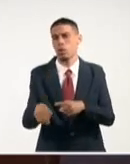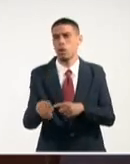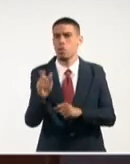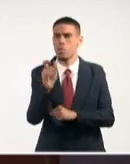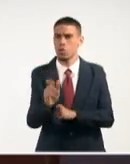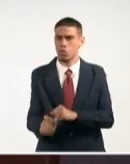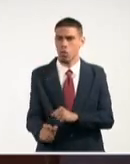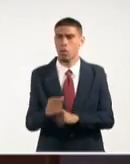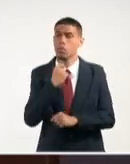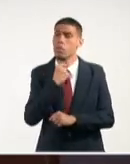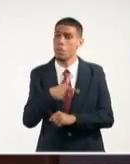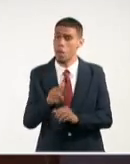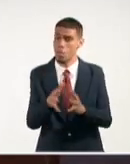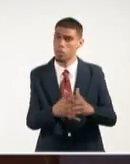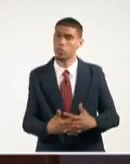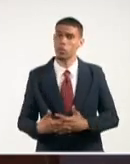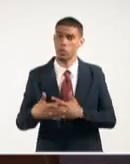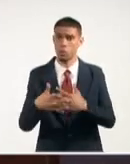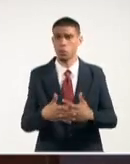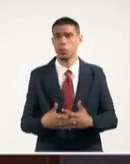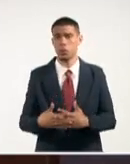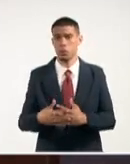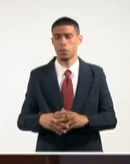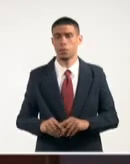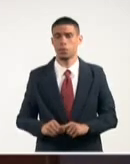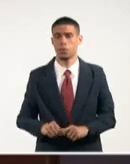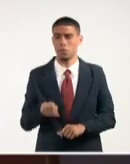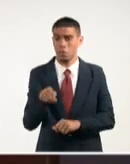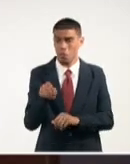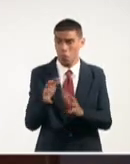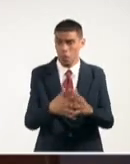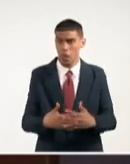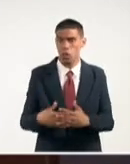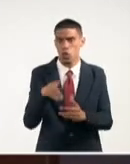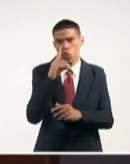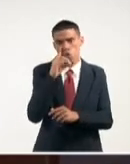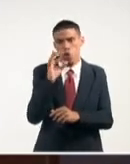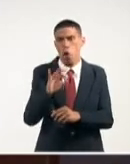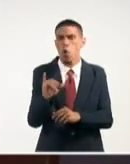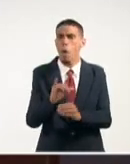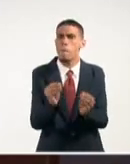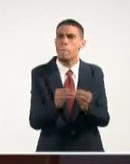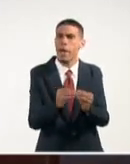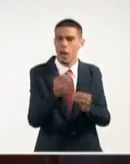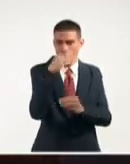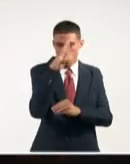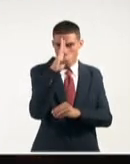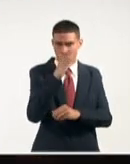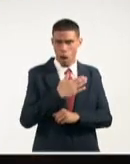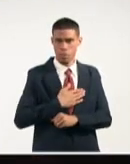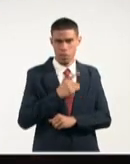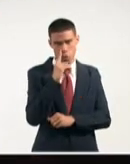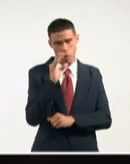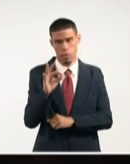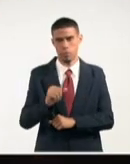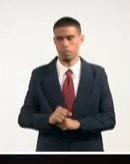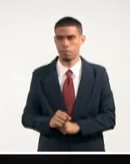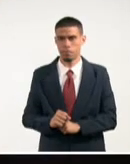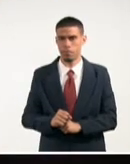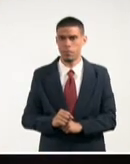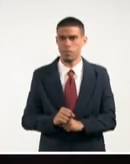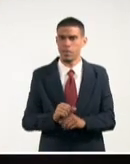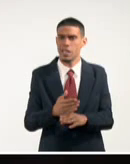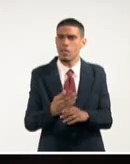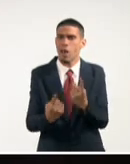vendepatrias y corruptos, que no tienen nada que ver con un militante revolucionario. Y